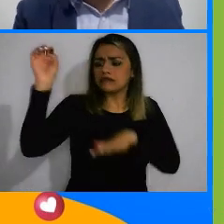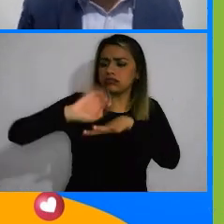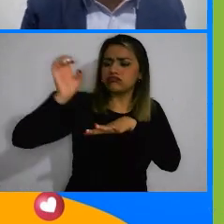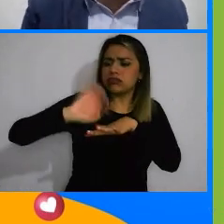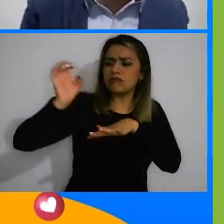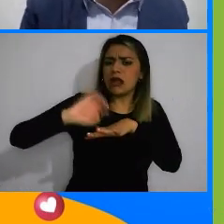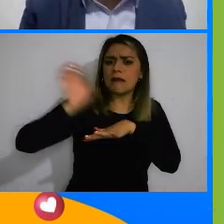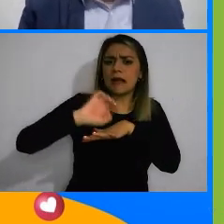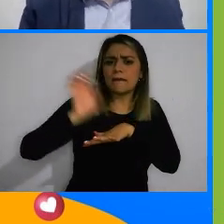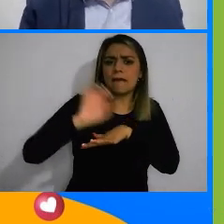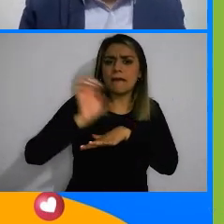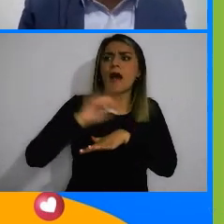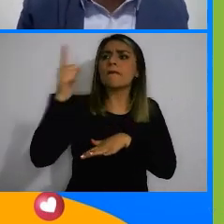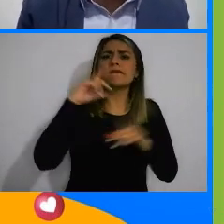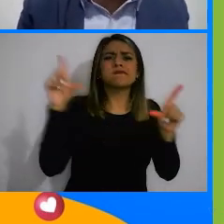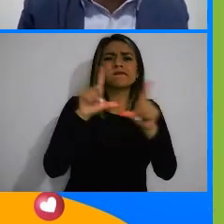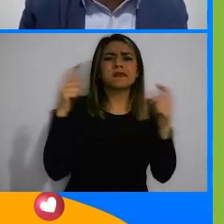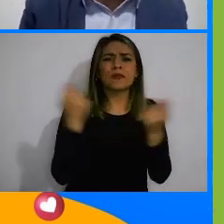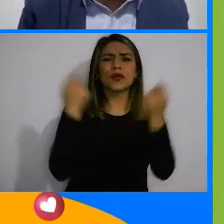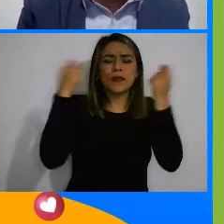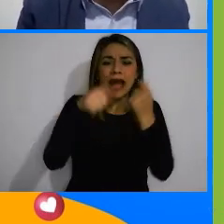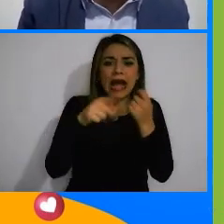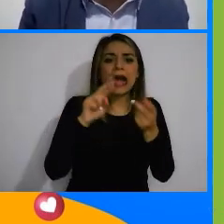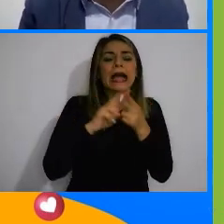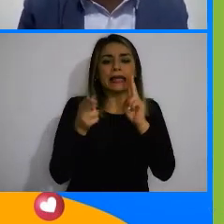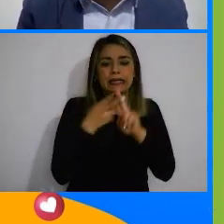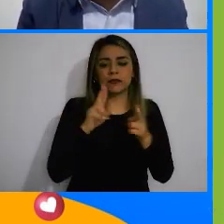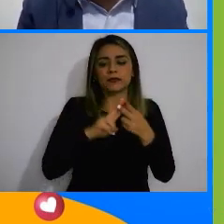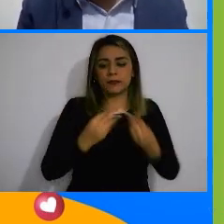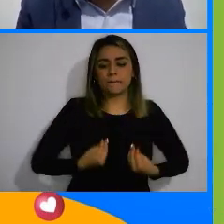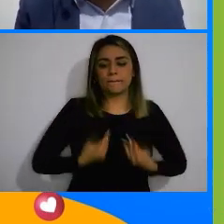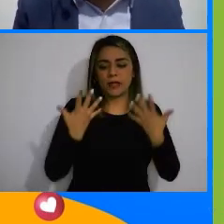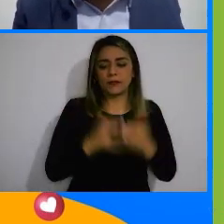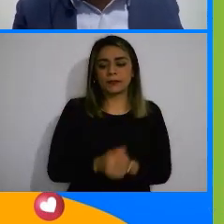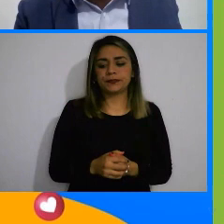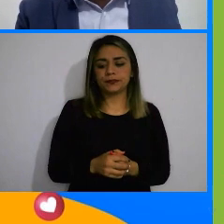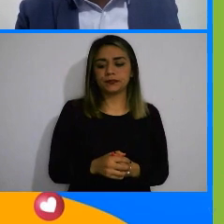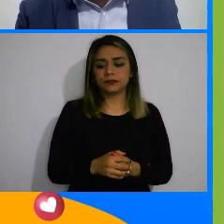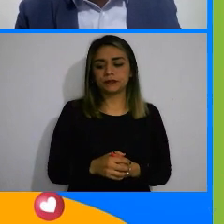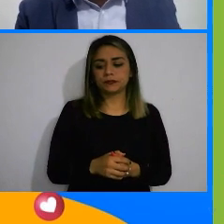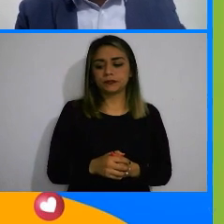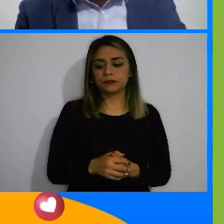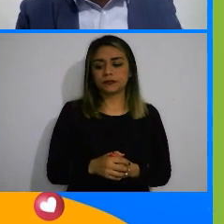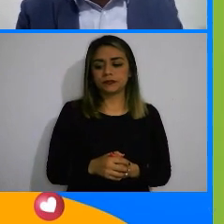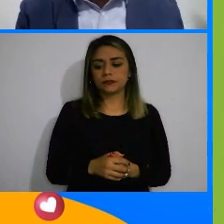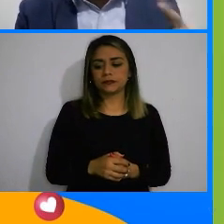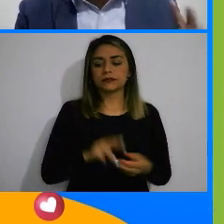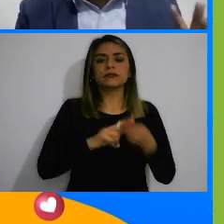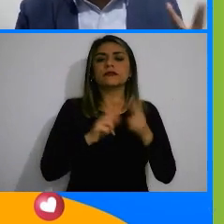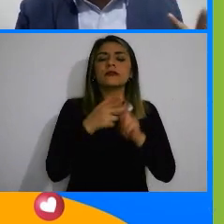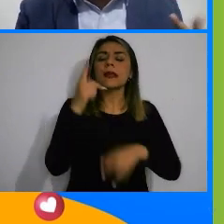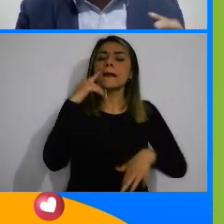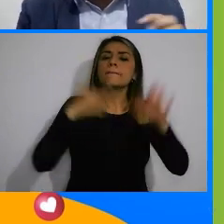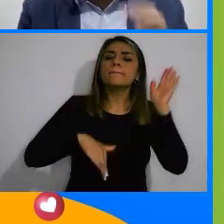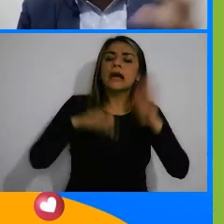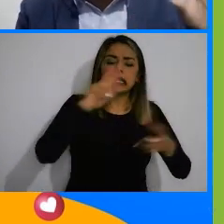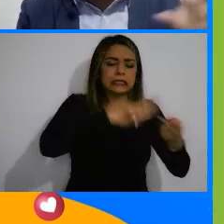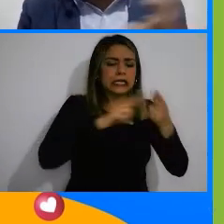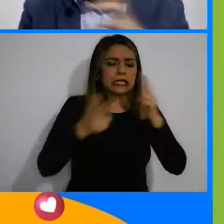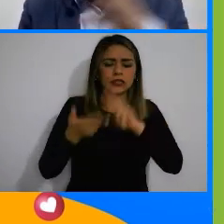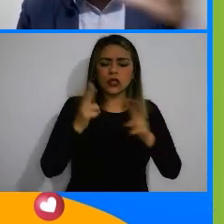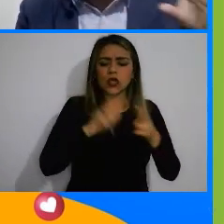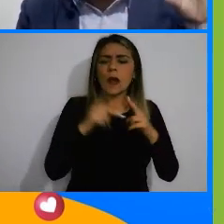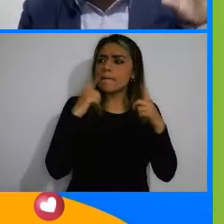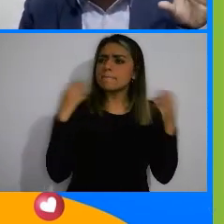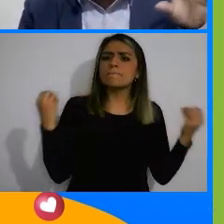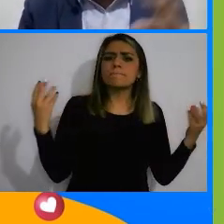la propaganda por televisión. Eso son seres vivos. Y encontramos los que más nosotros digamos que asociamos y que más vemos